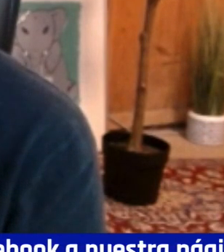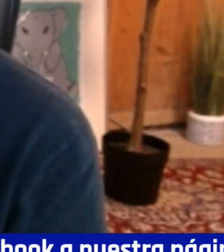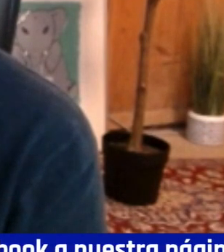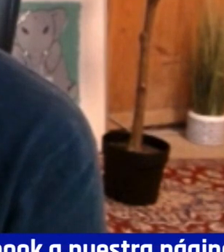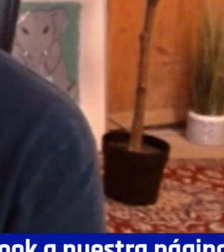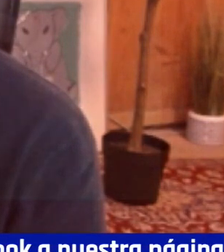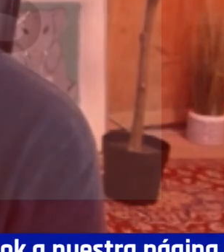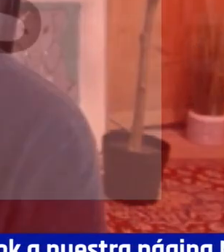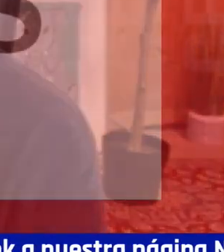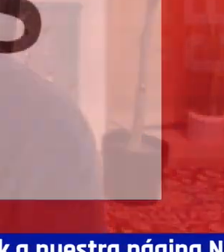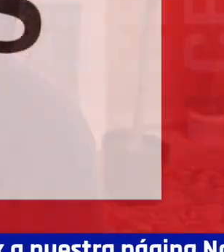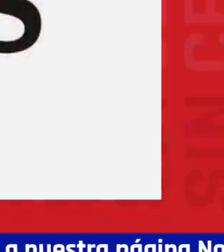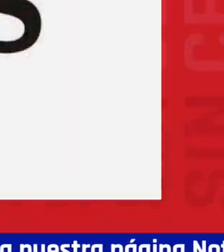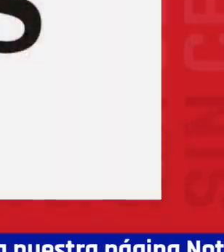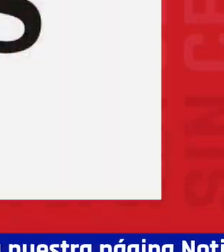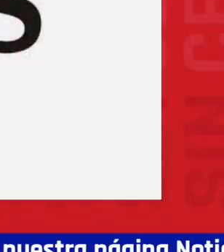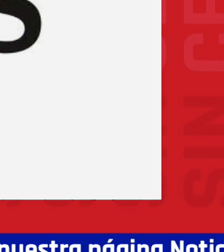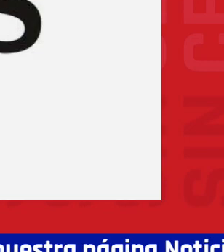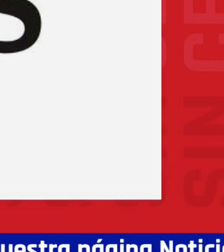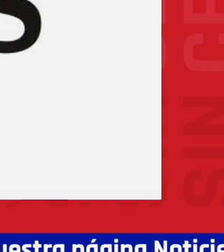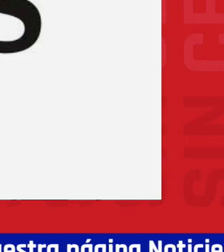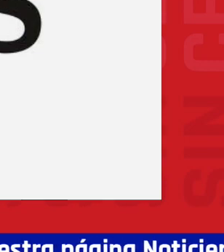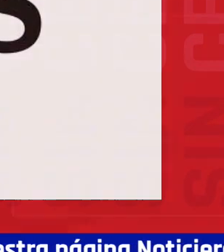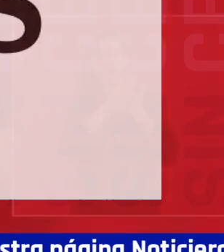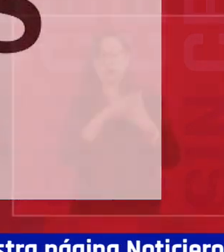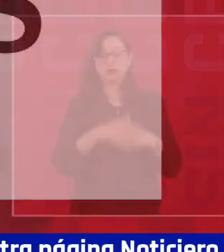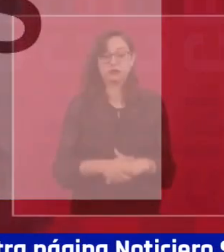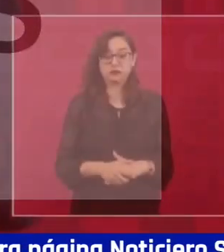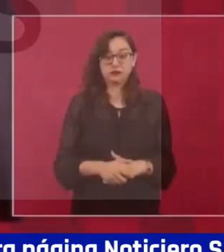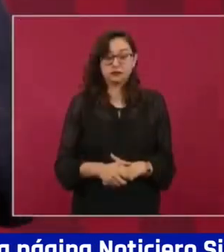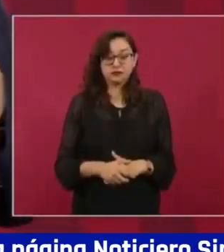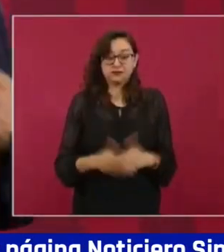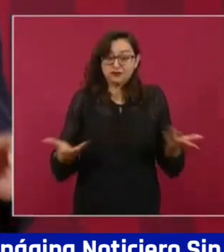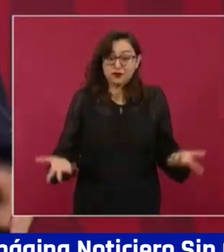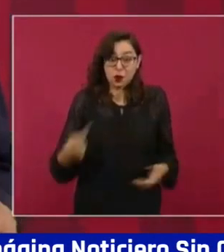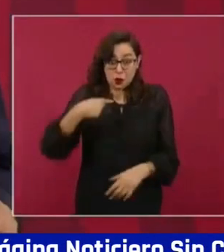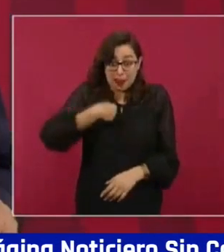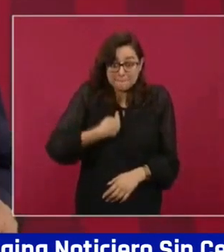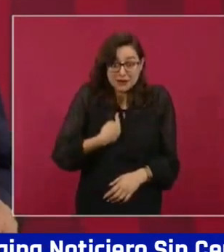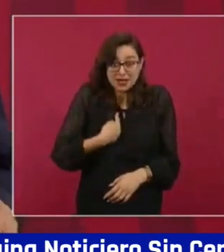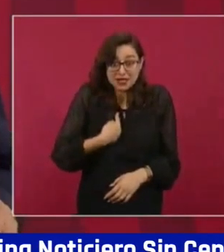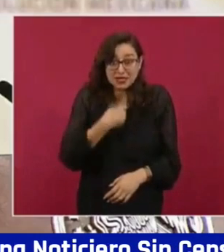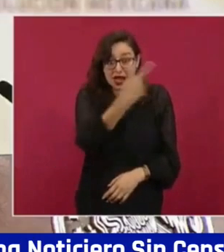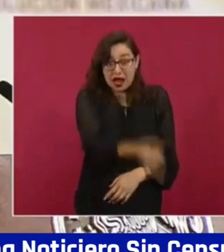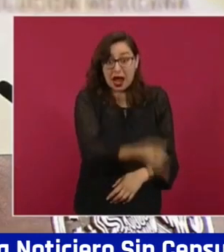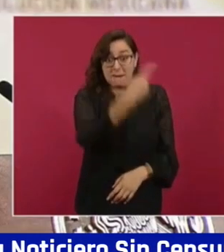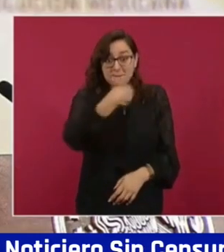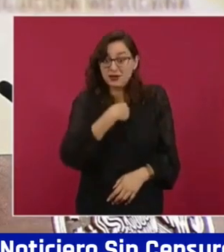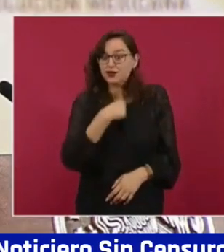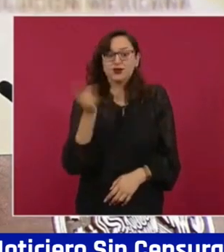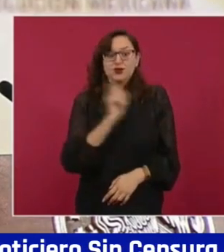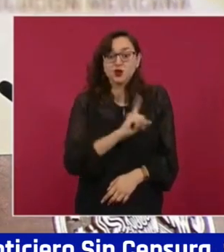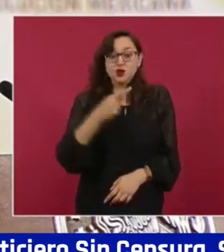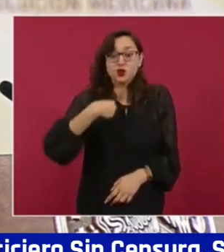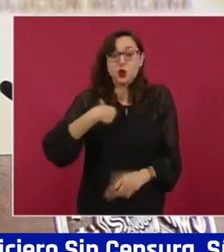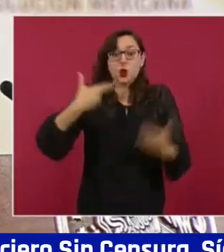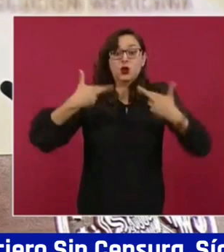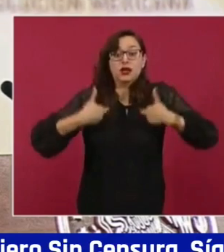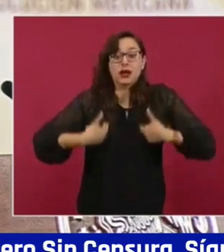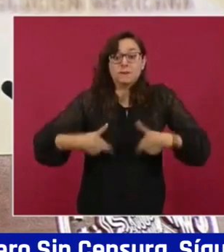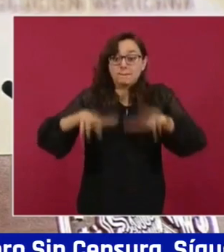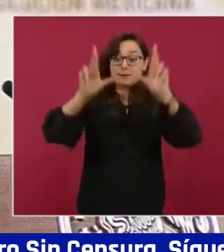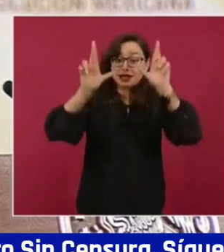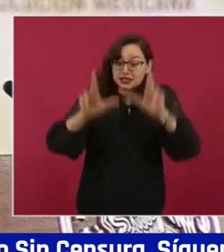por ejemplo, ahí se da la compra de los bots. Con dinero difunden una noticia falsa y